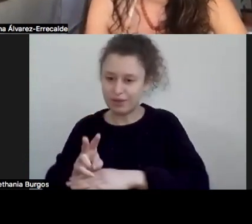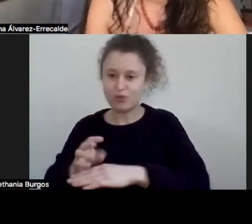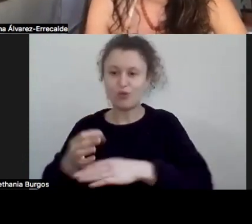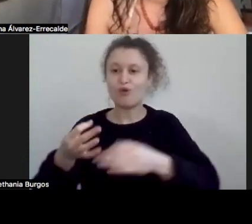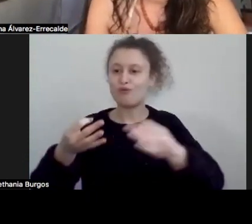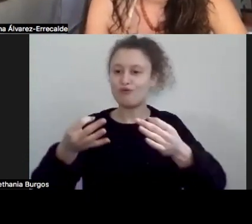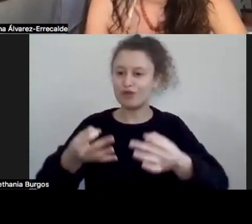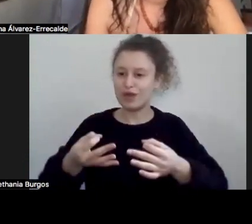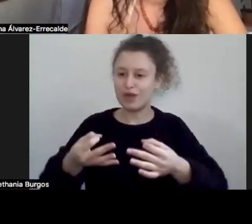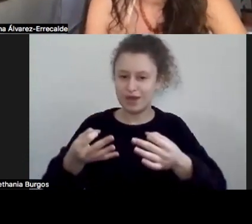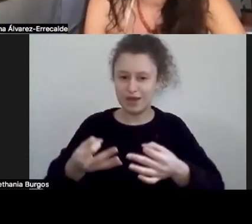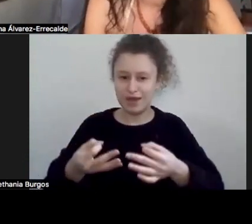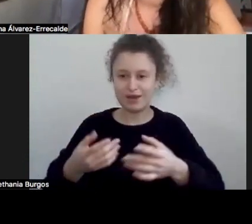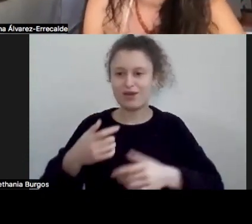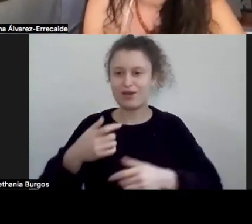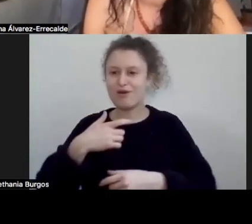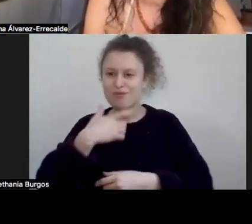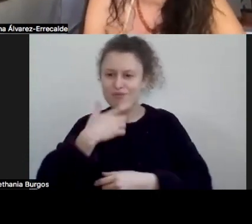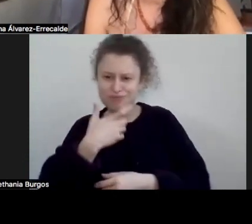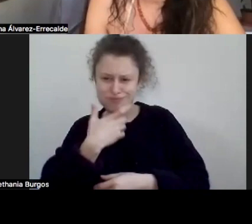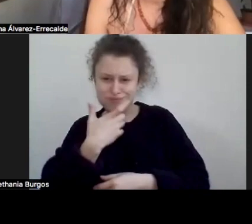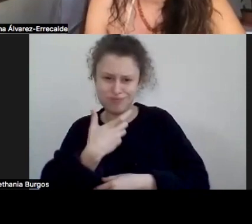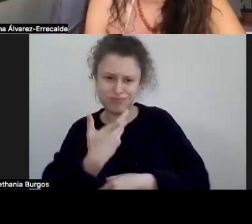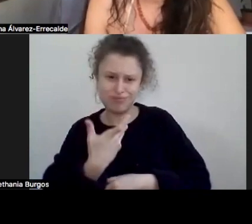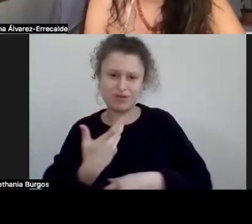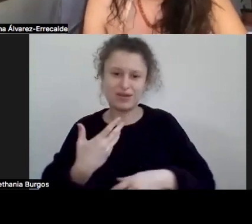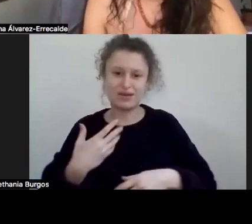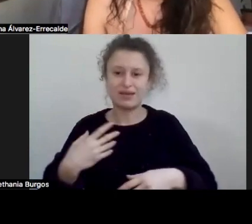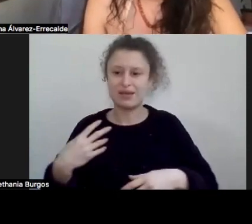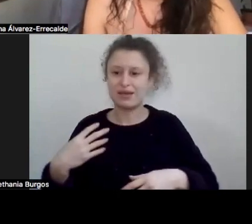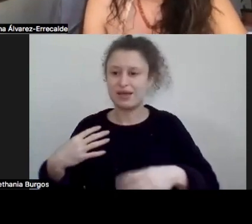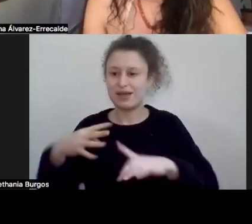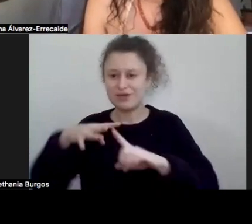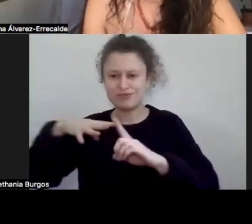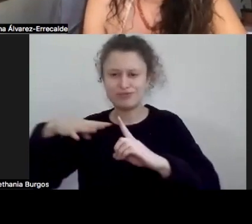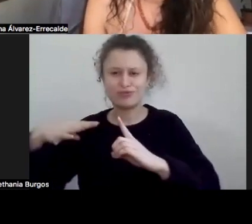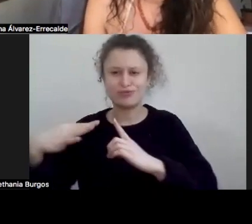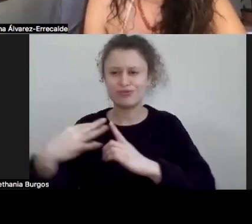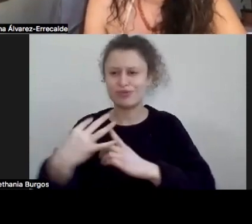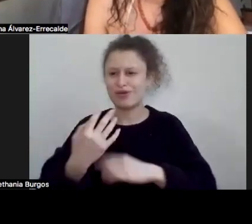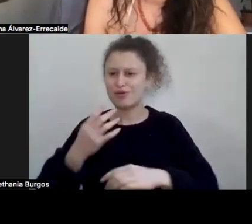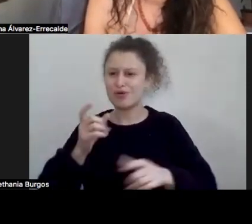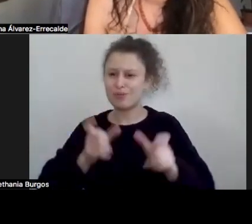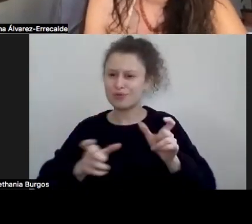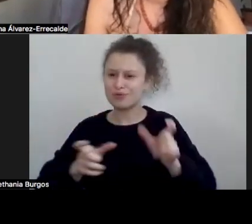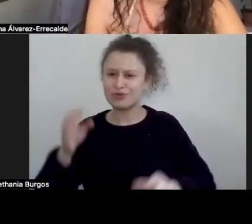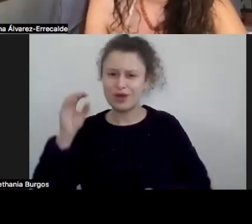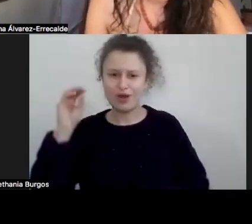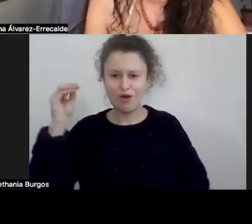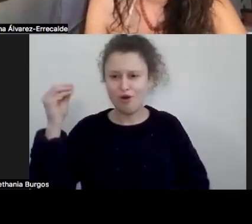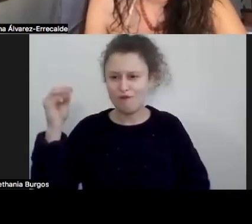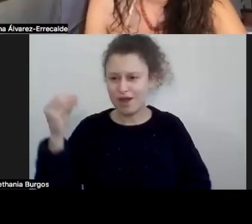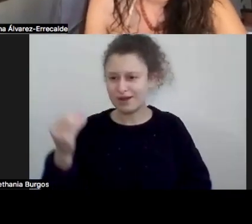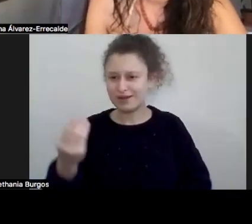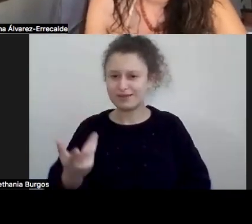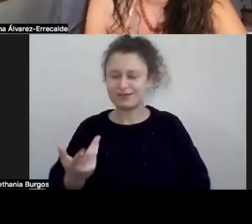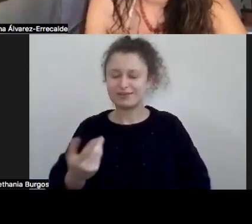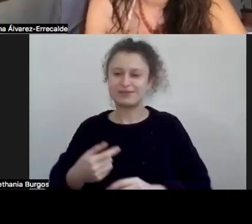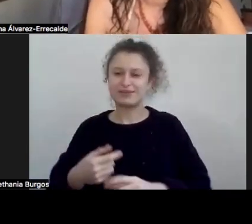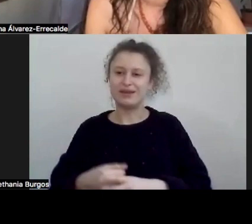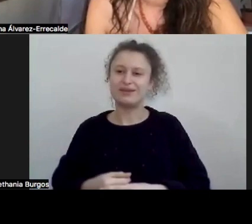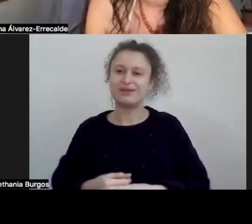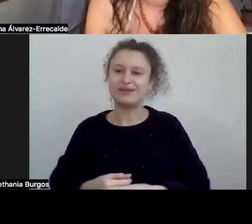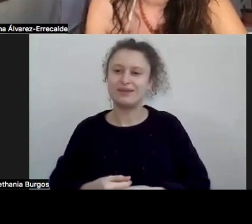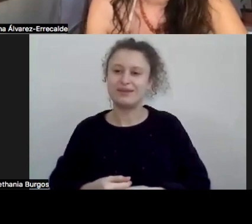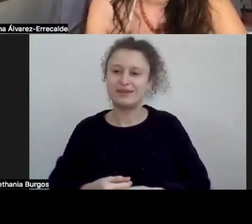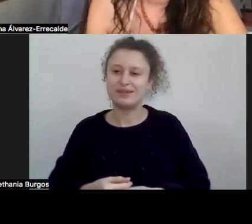y, y estaba rodeado de gente joven y pensé como qué bueno que